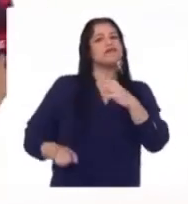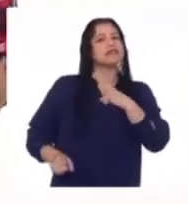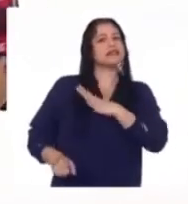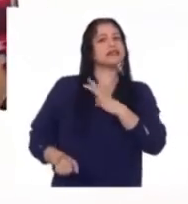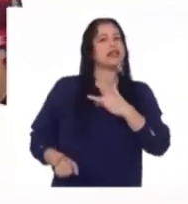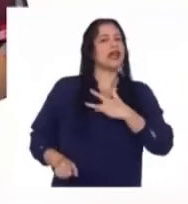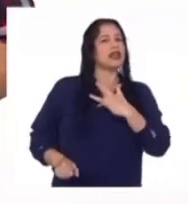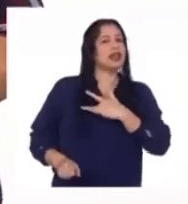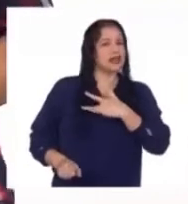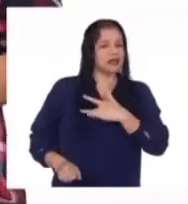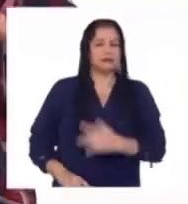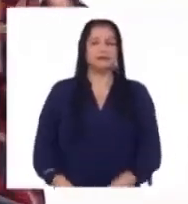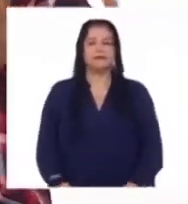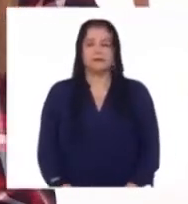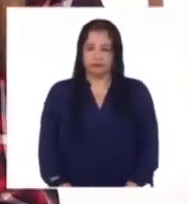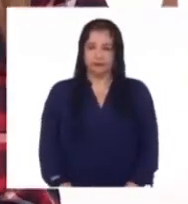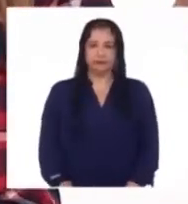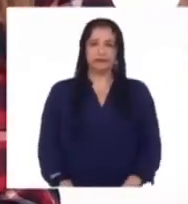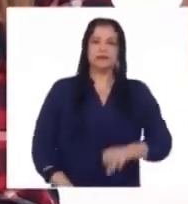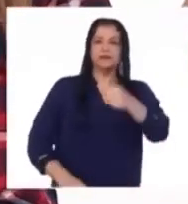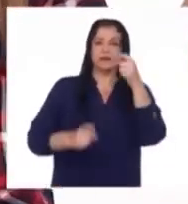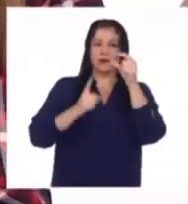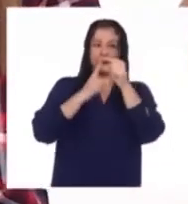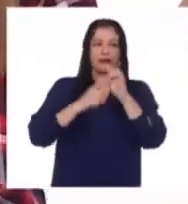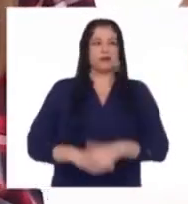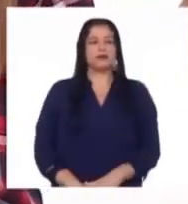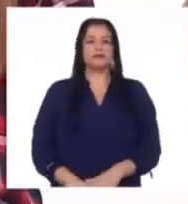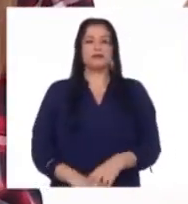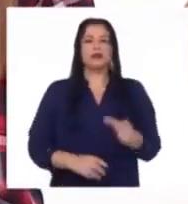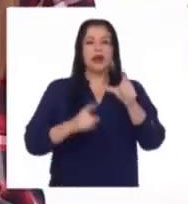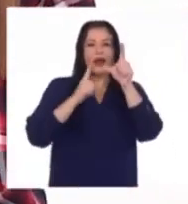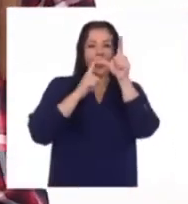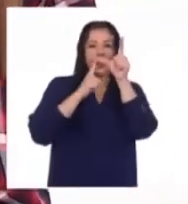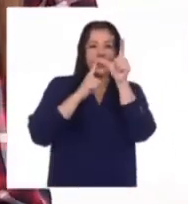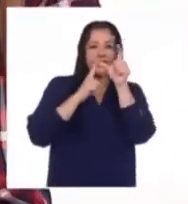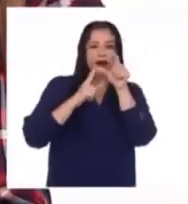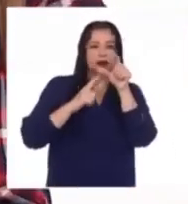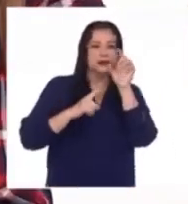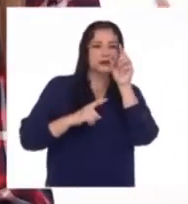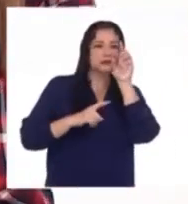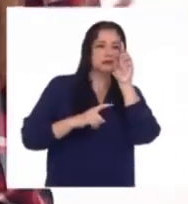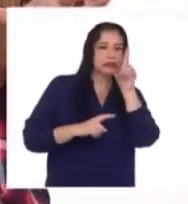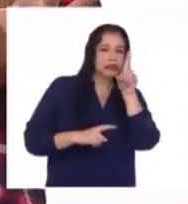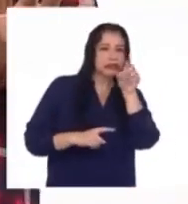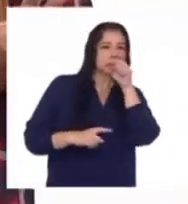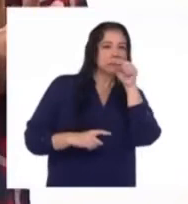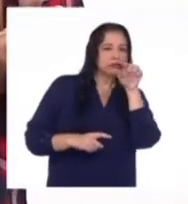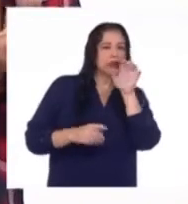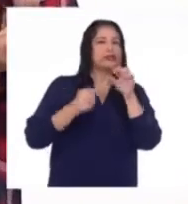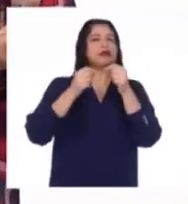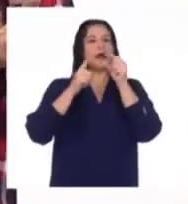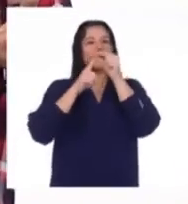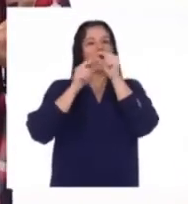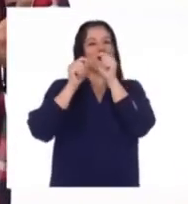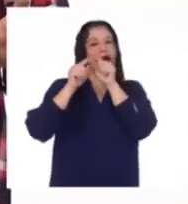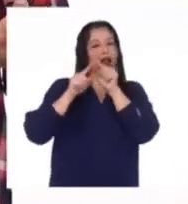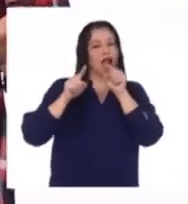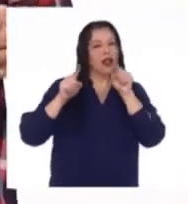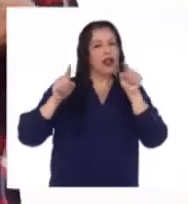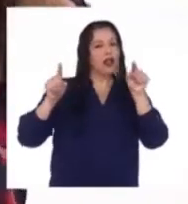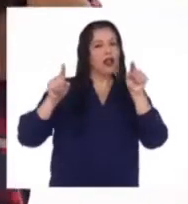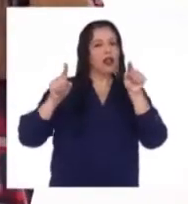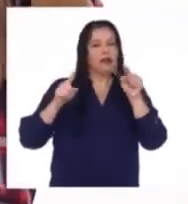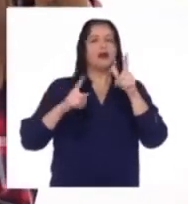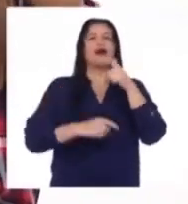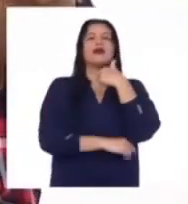con la siguiente. A ver, ahí aparecen las letras. A ver, es una palabra un poquito larga,